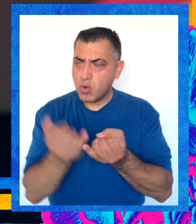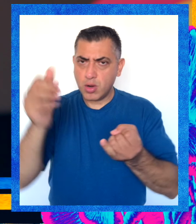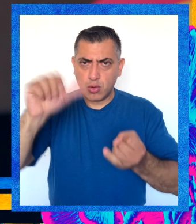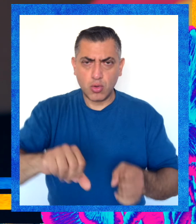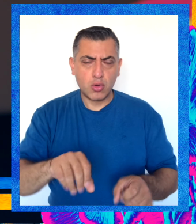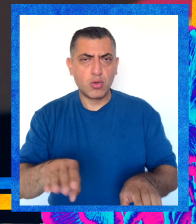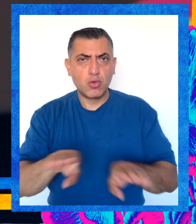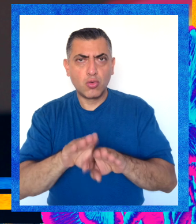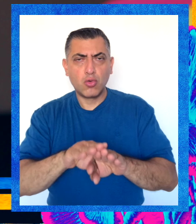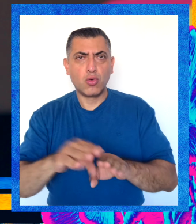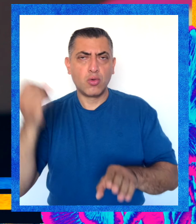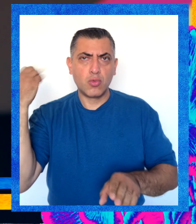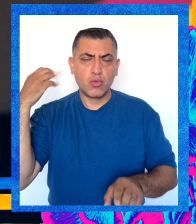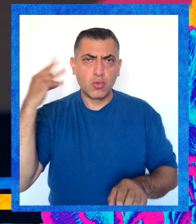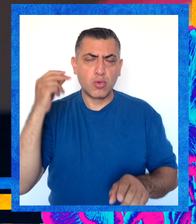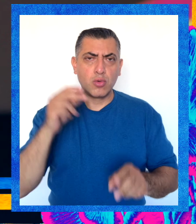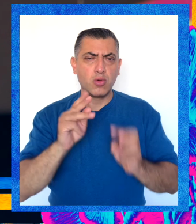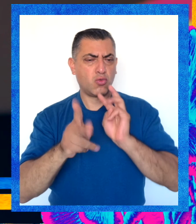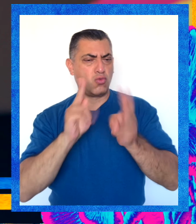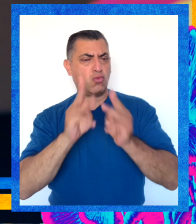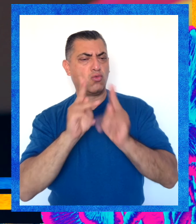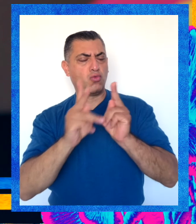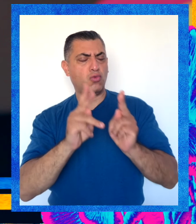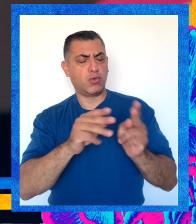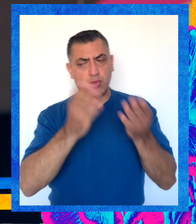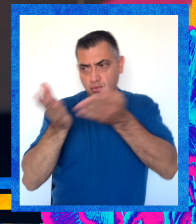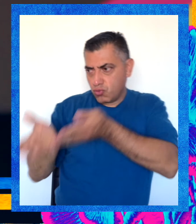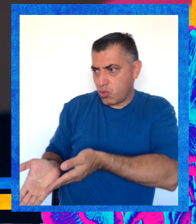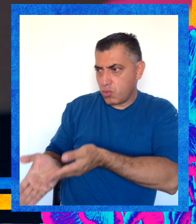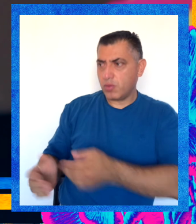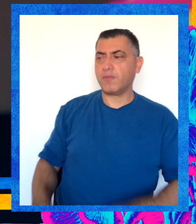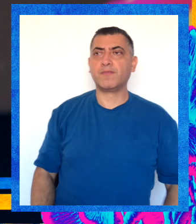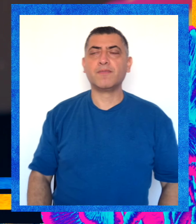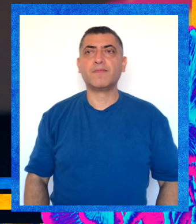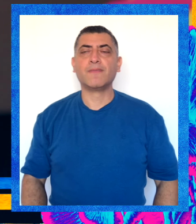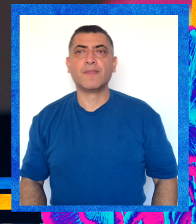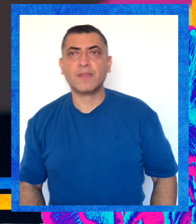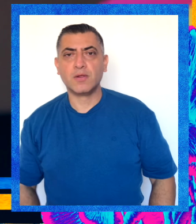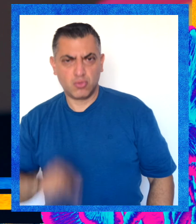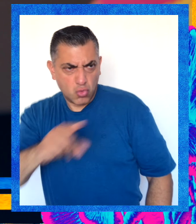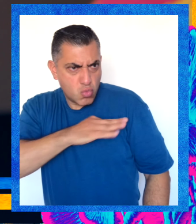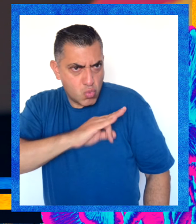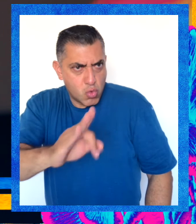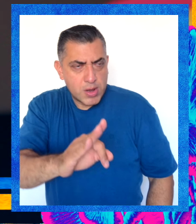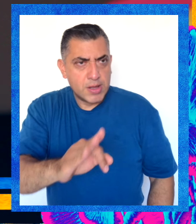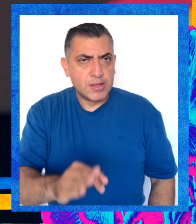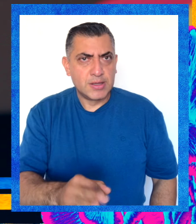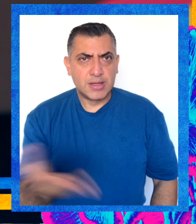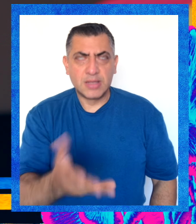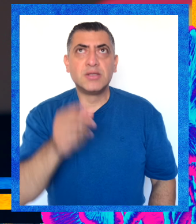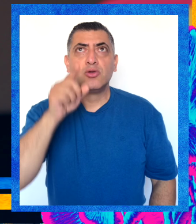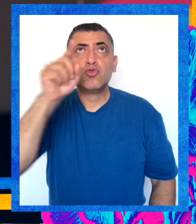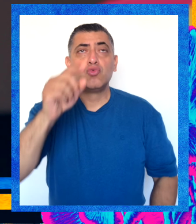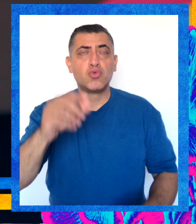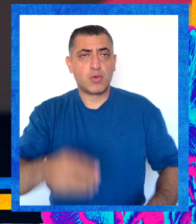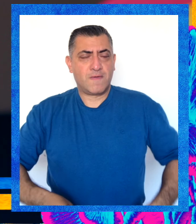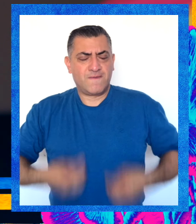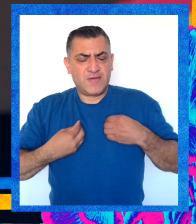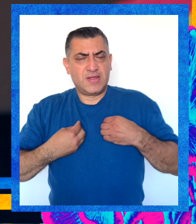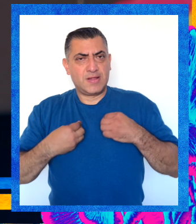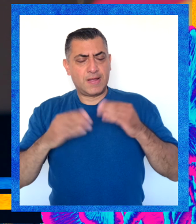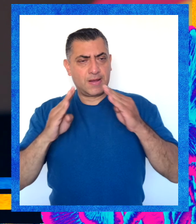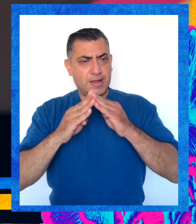como el último mensaje de whatsapp que acabas de recibir en la última hora puedes literalmente hacer su residencia